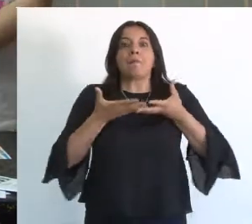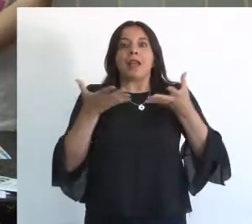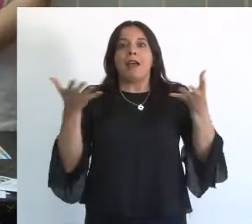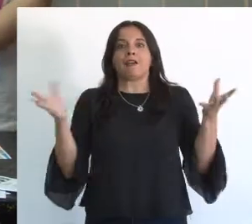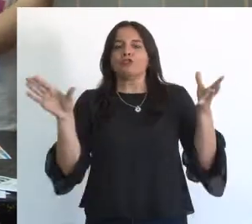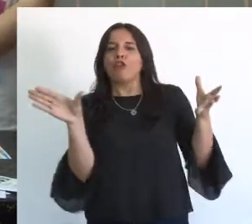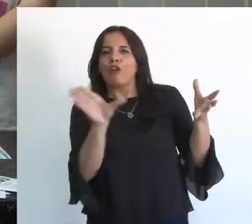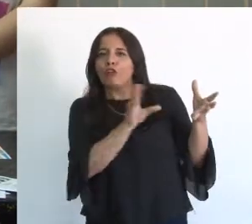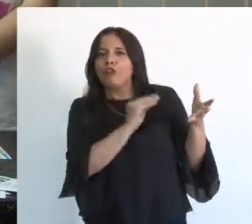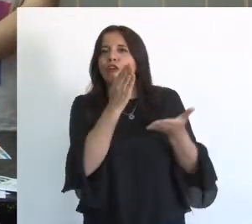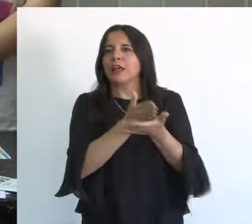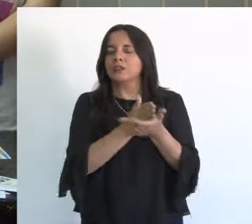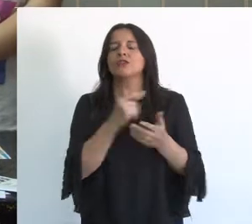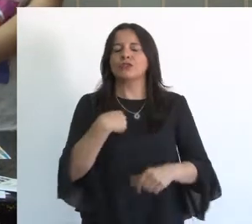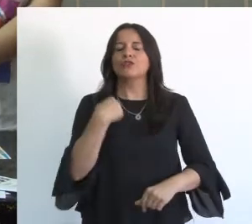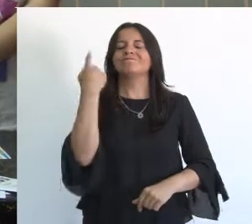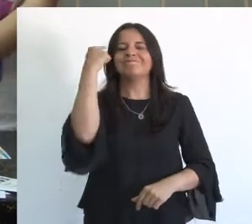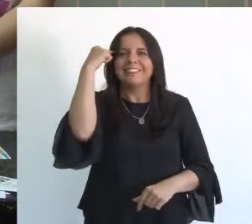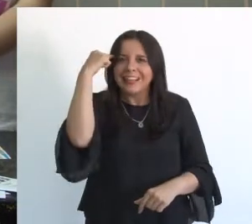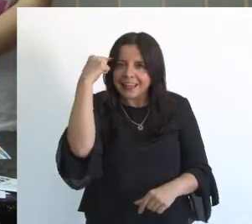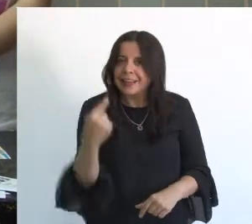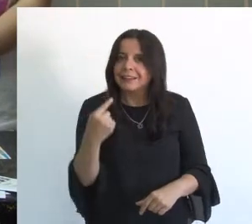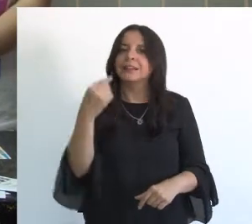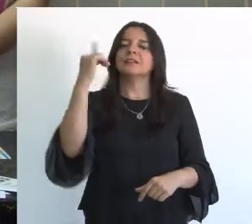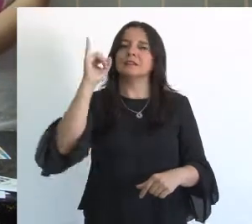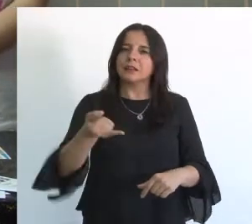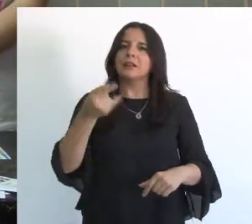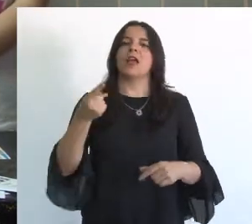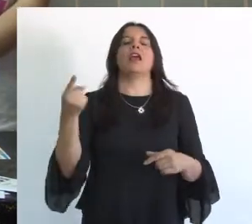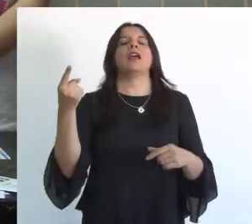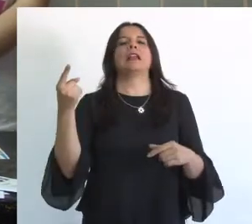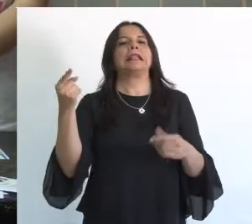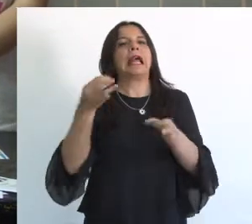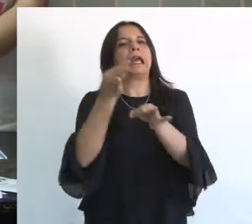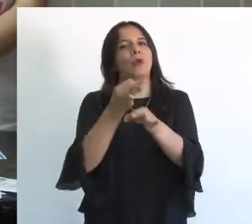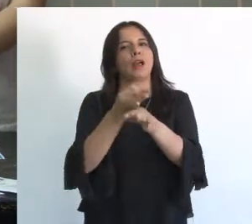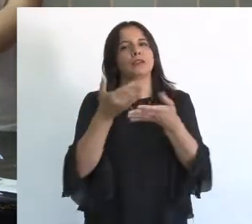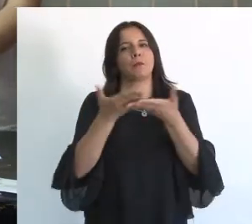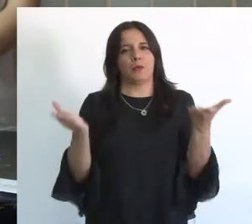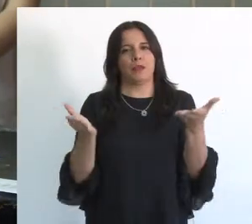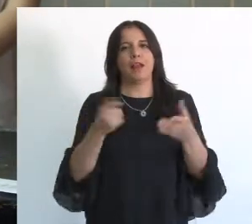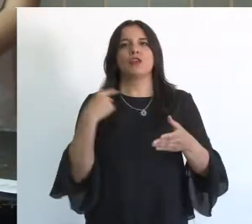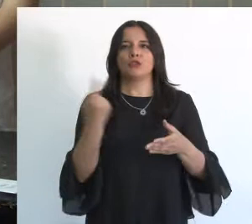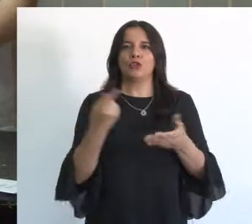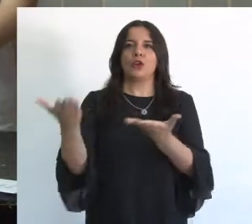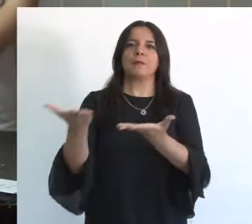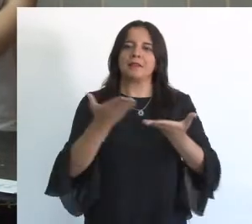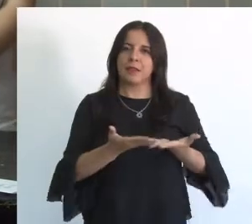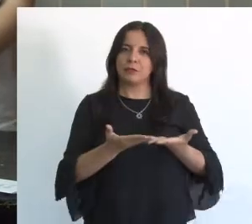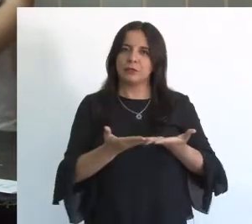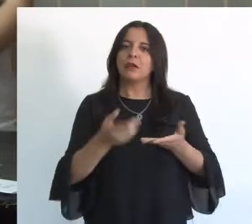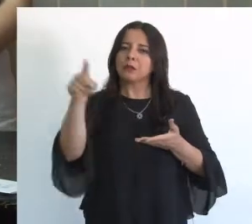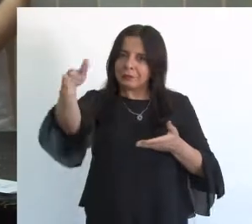derechos, seguir creyendo en la educación pública y creemos que todos y todas tenemos que participar. Por eso los invitamos a acercarse,